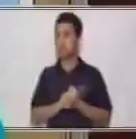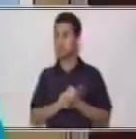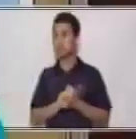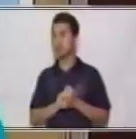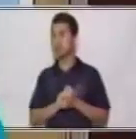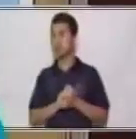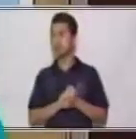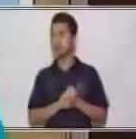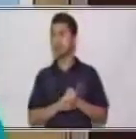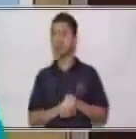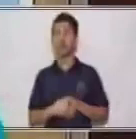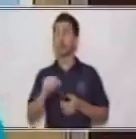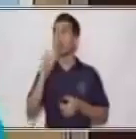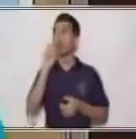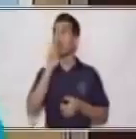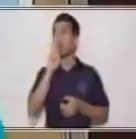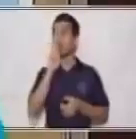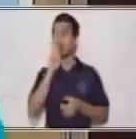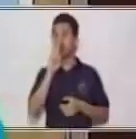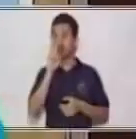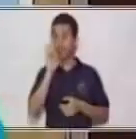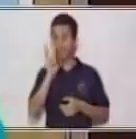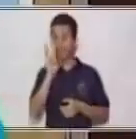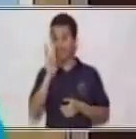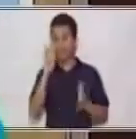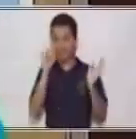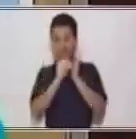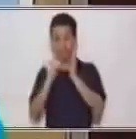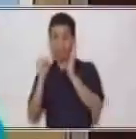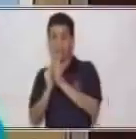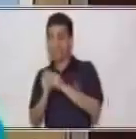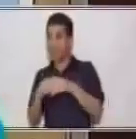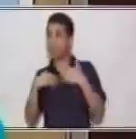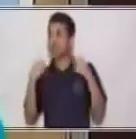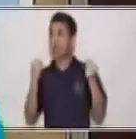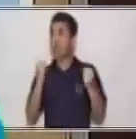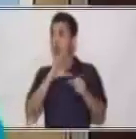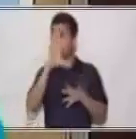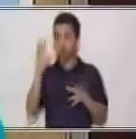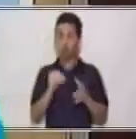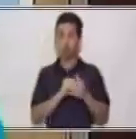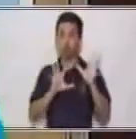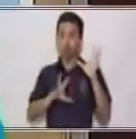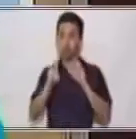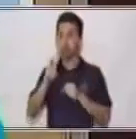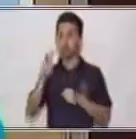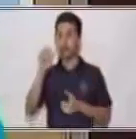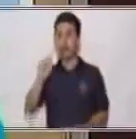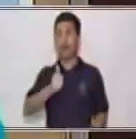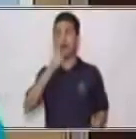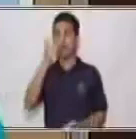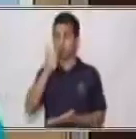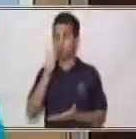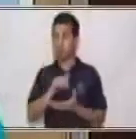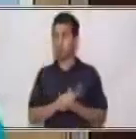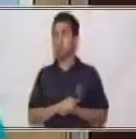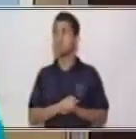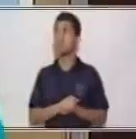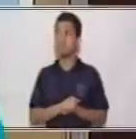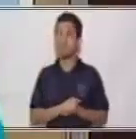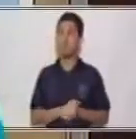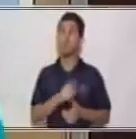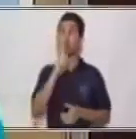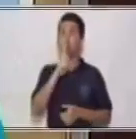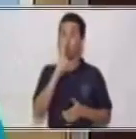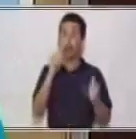formar ¿cuántos quintales? 3 quintales. Y si un quintal tiene 100 libras,